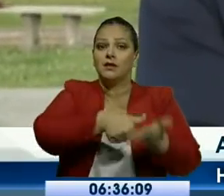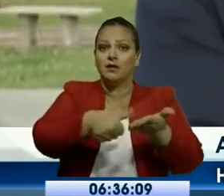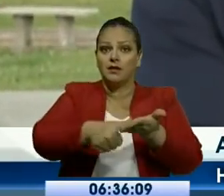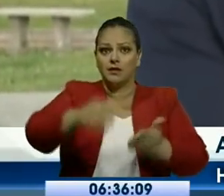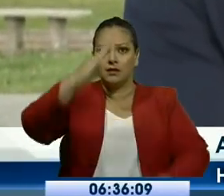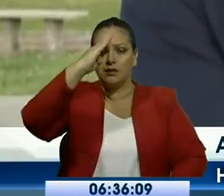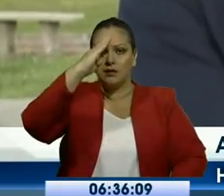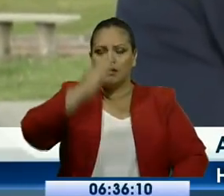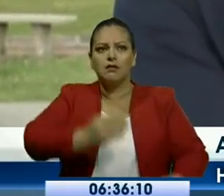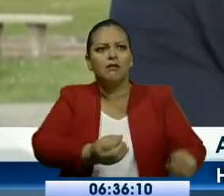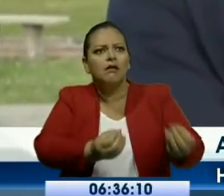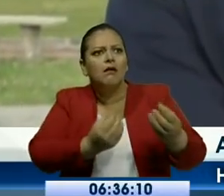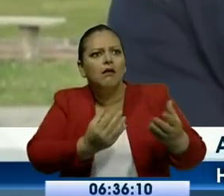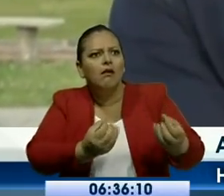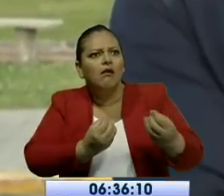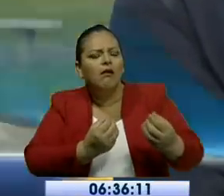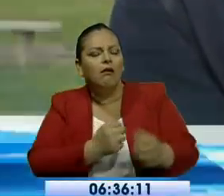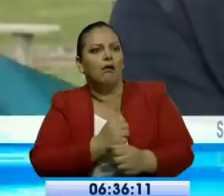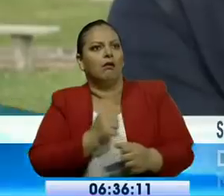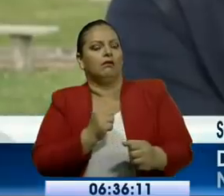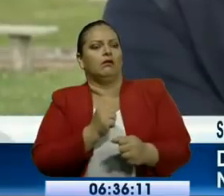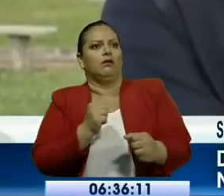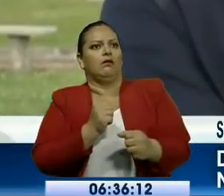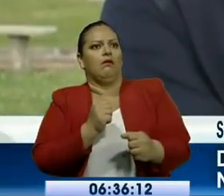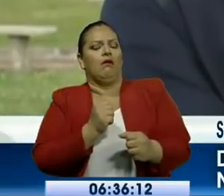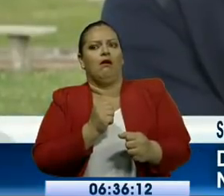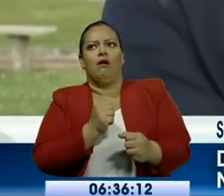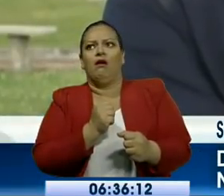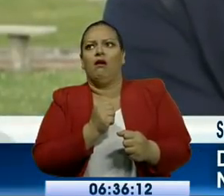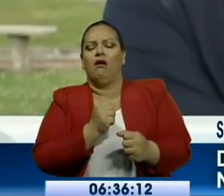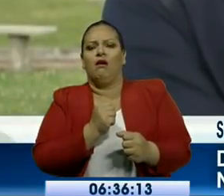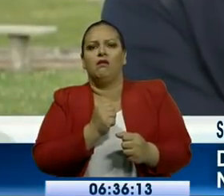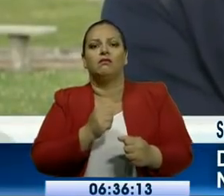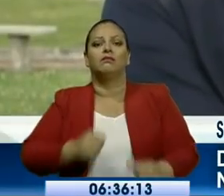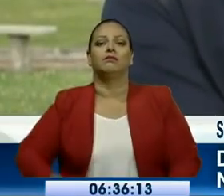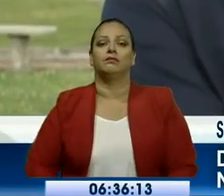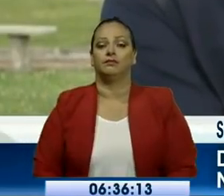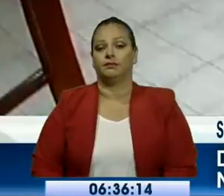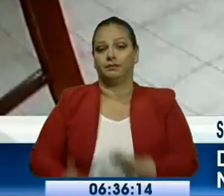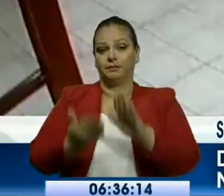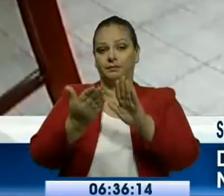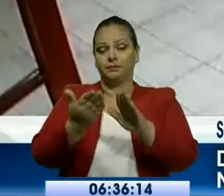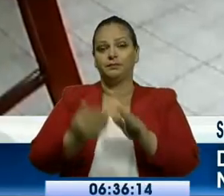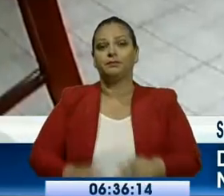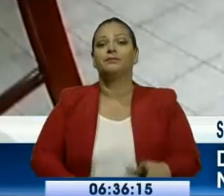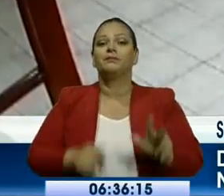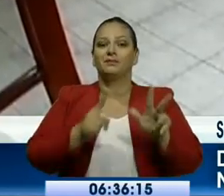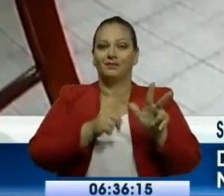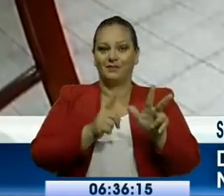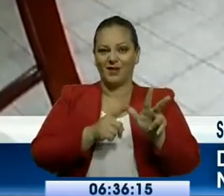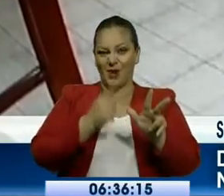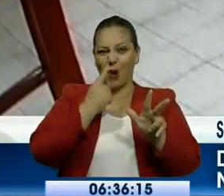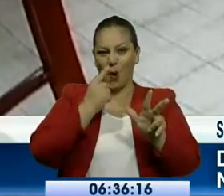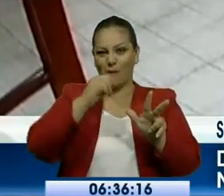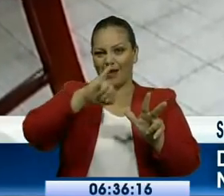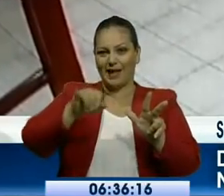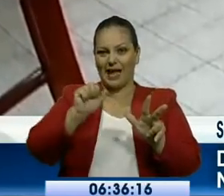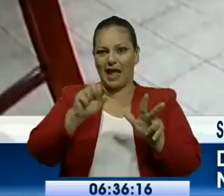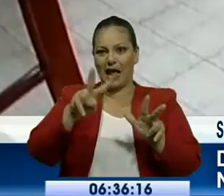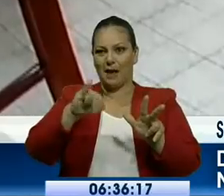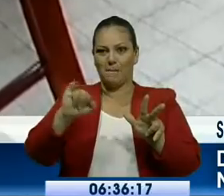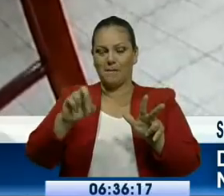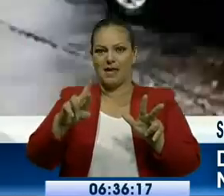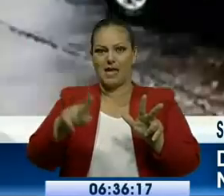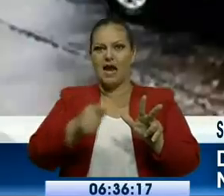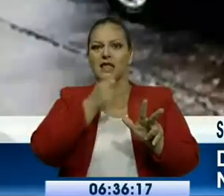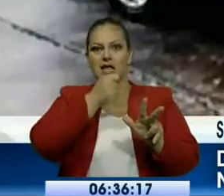tiesos, quietos, indignados de la palabra. Alejandro Ortega, hermano del periodista Javier Ortega, uno de los rehenes, asegura que la información que el